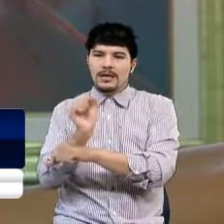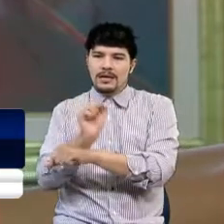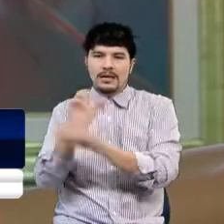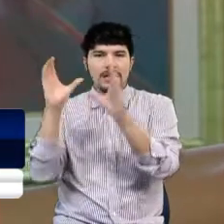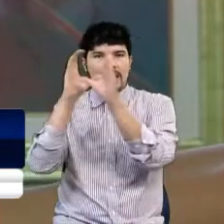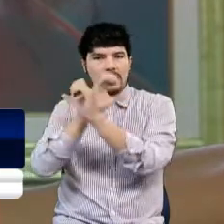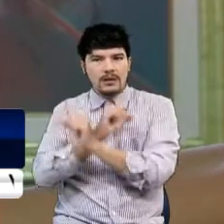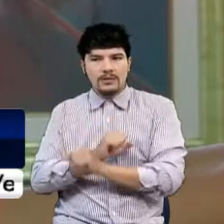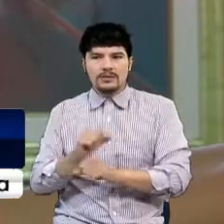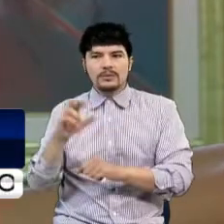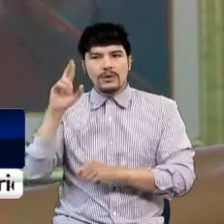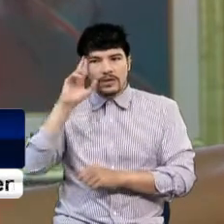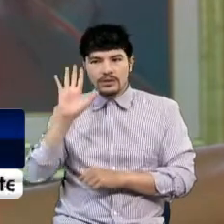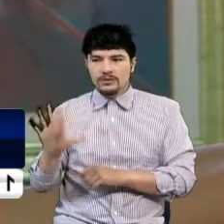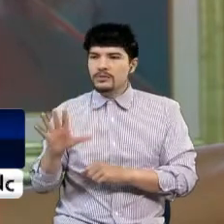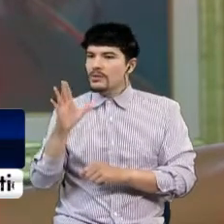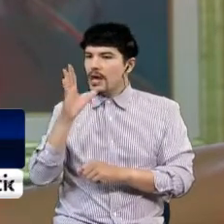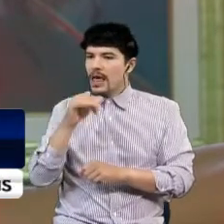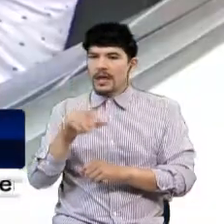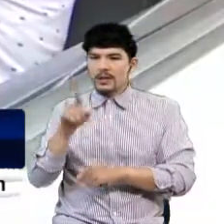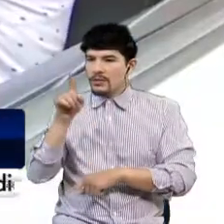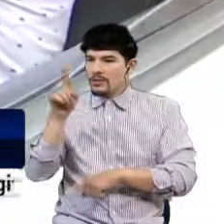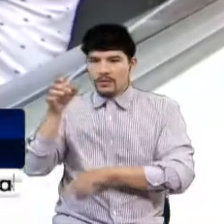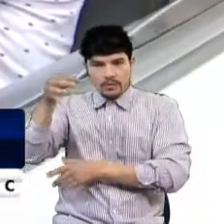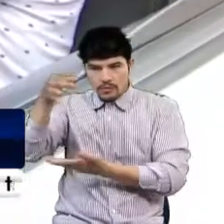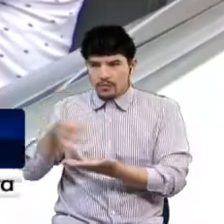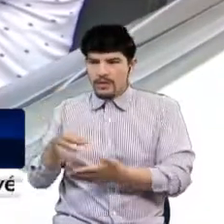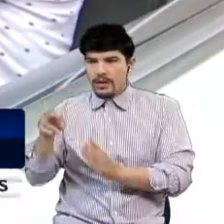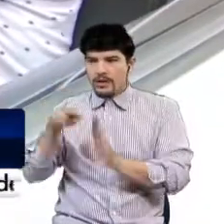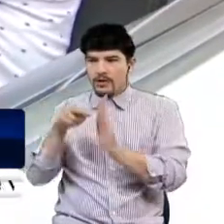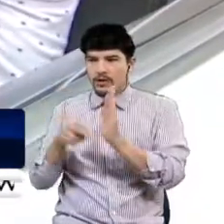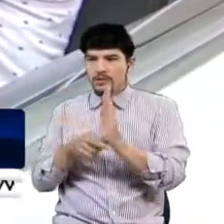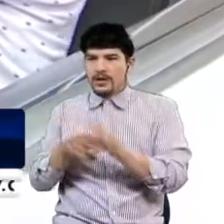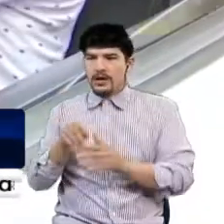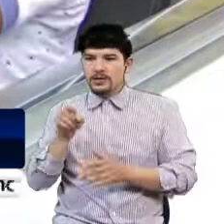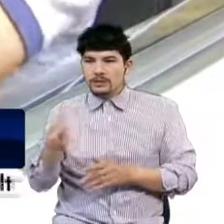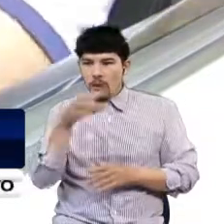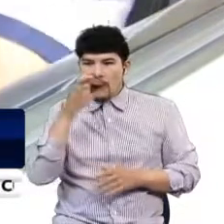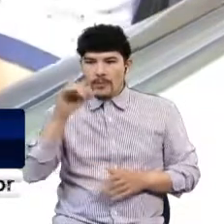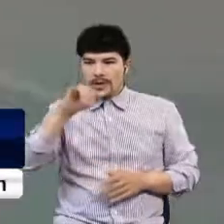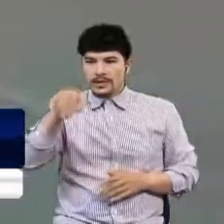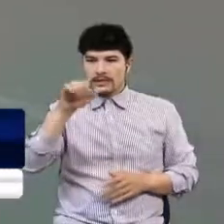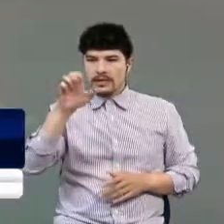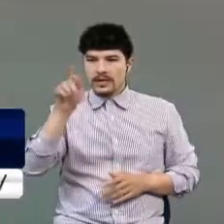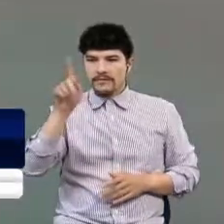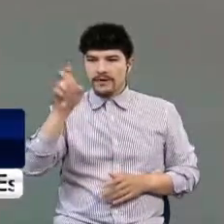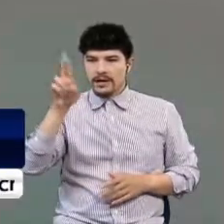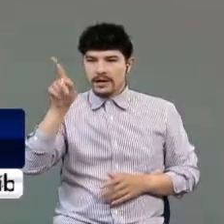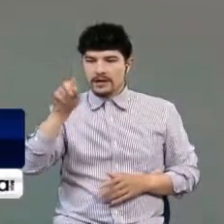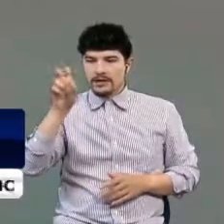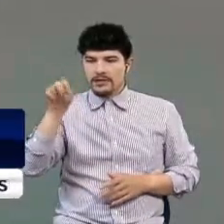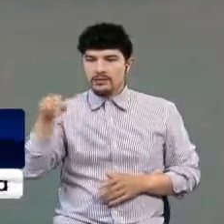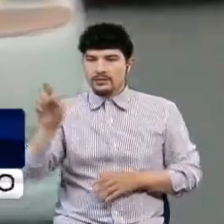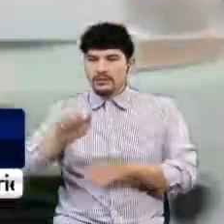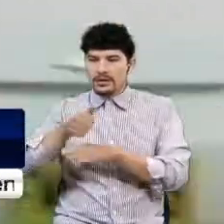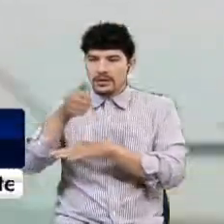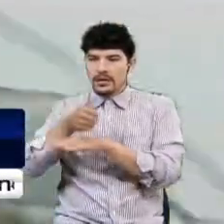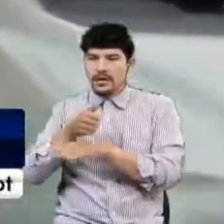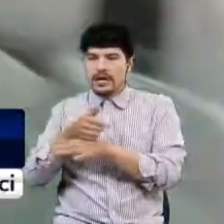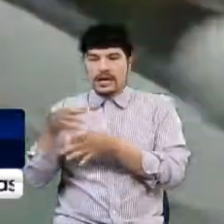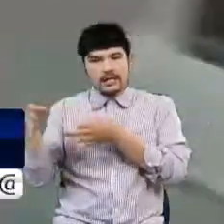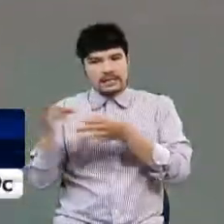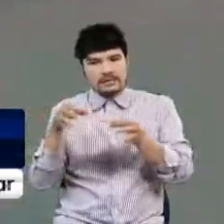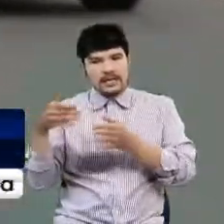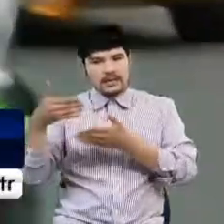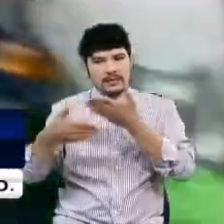lo cual estaban violando toda la normativa de tránsito asímismo jefferson díaz director de una academia de enseñanza en floridablanca explica